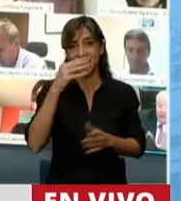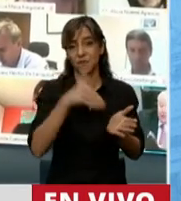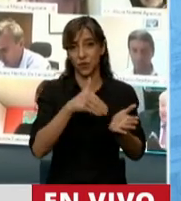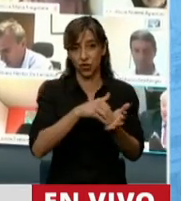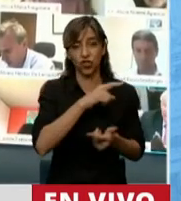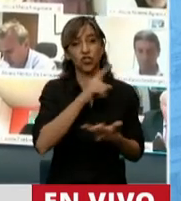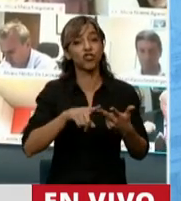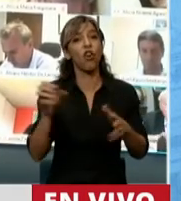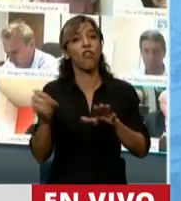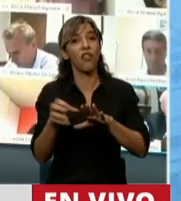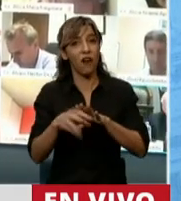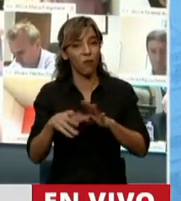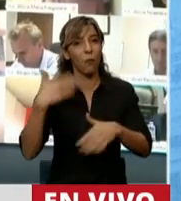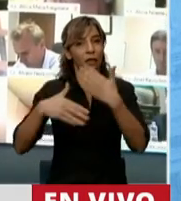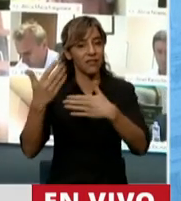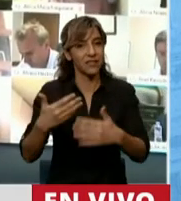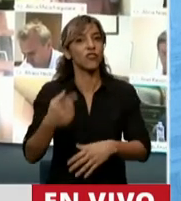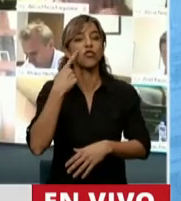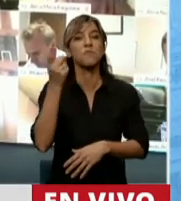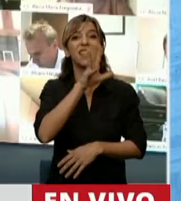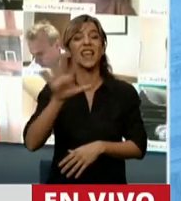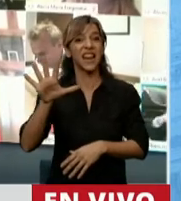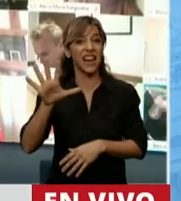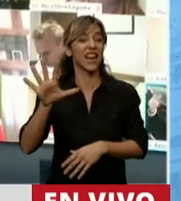desarrollo provincial, 1.500 millones. En total,